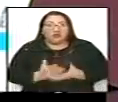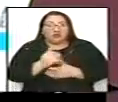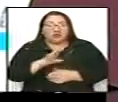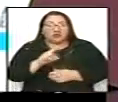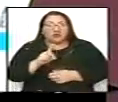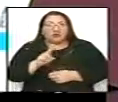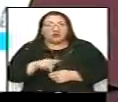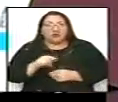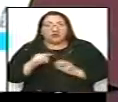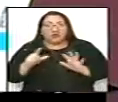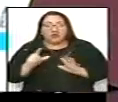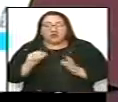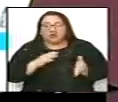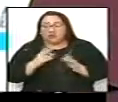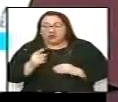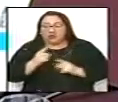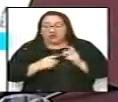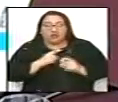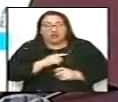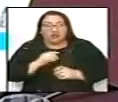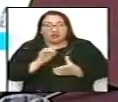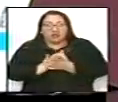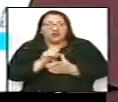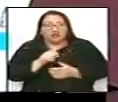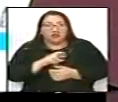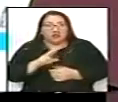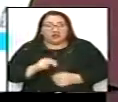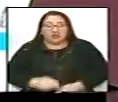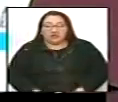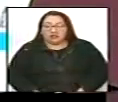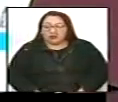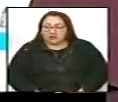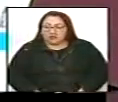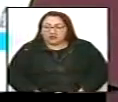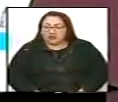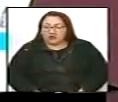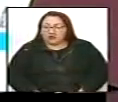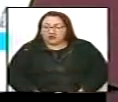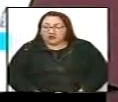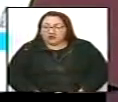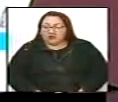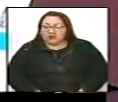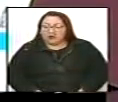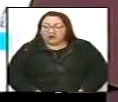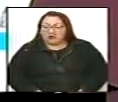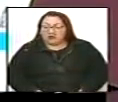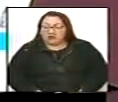51-2017, por parte del denunciado Pedro Chávarri Vallejos en su condición de fiscal de la Nación.